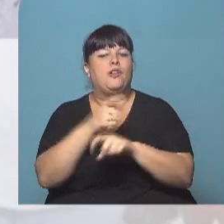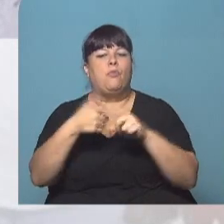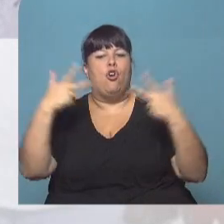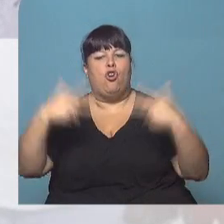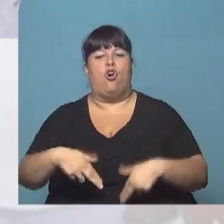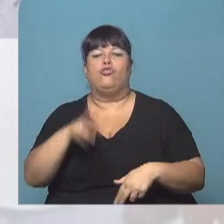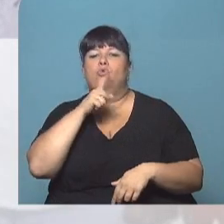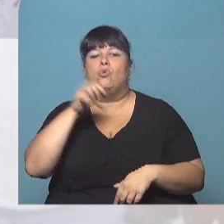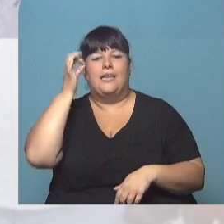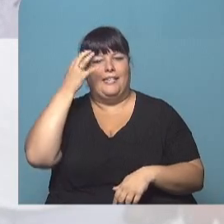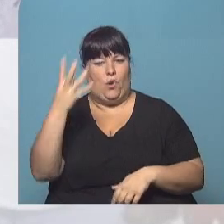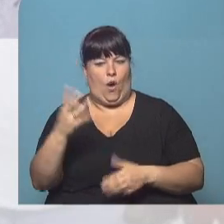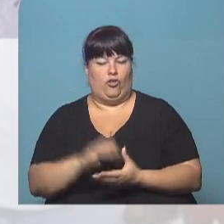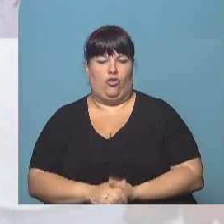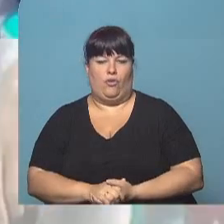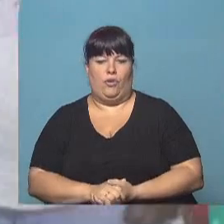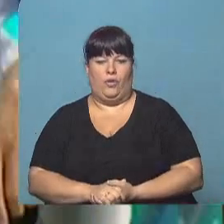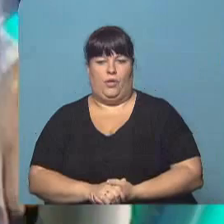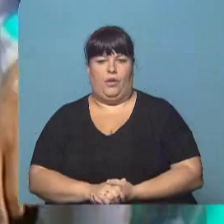corte de Ruta 34.